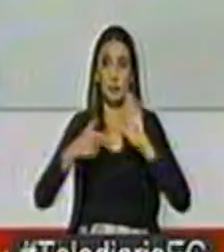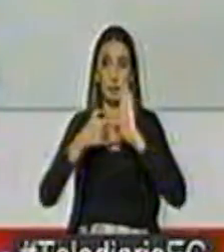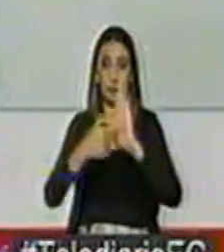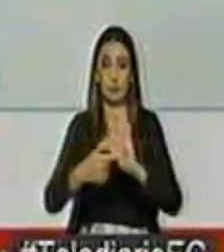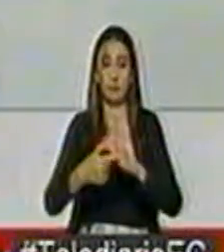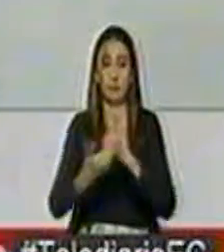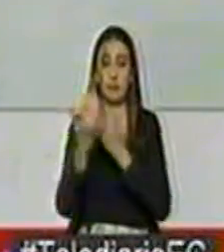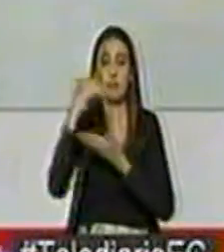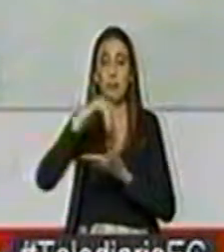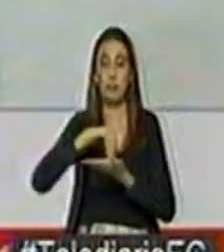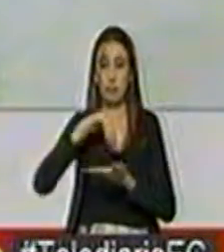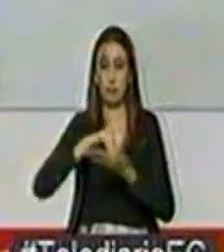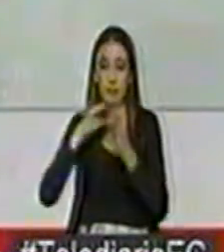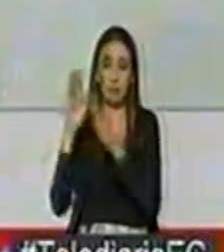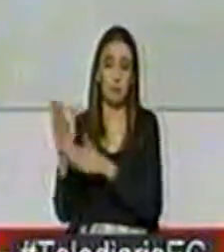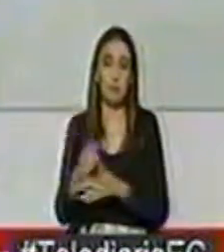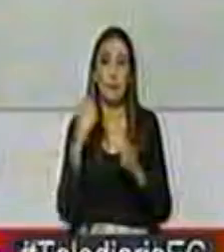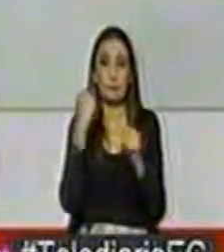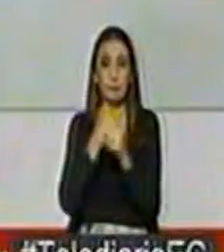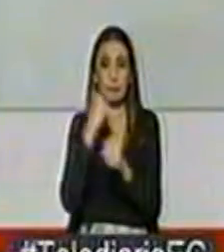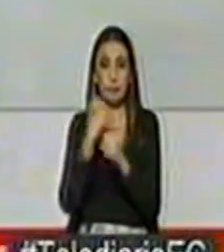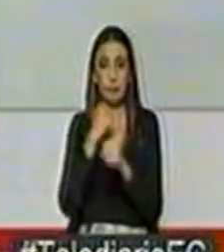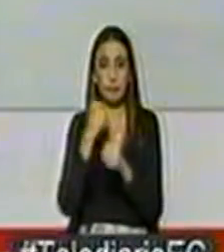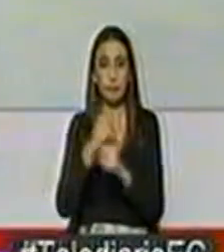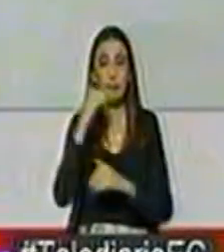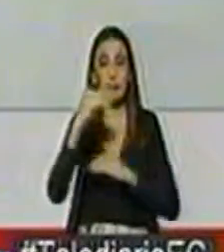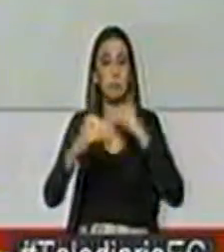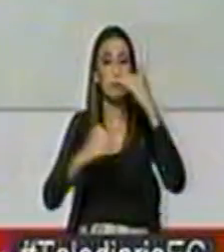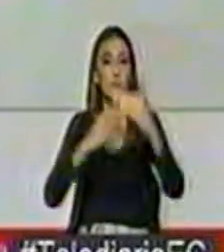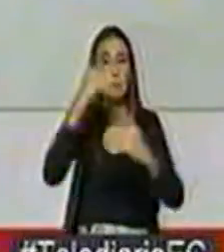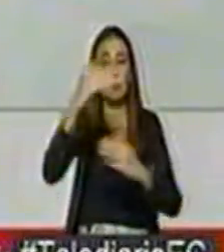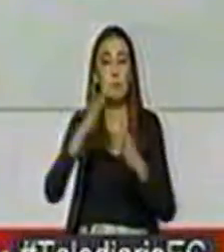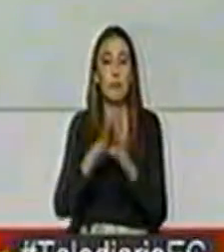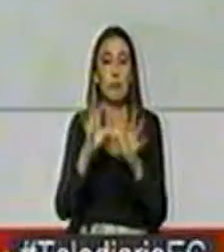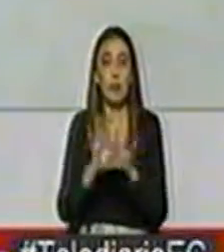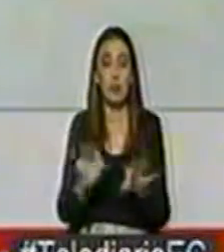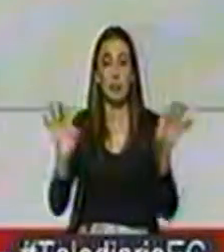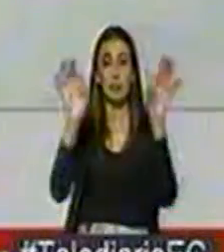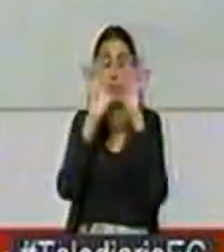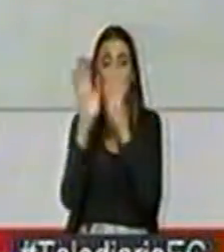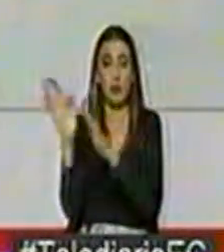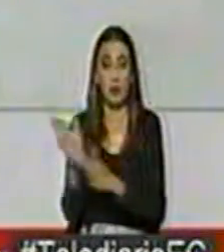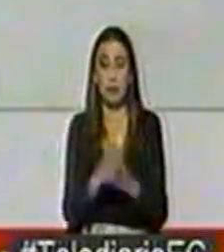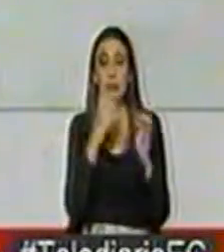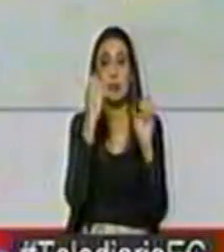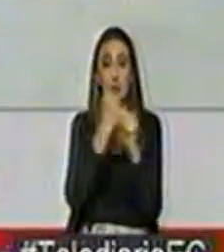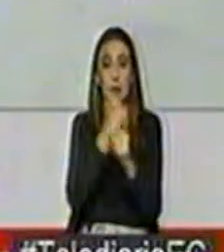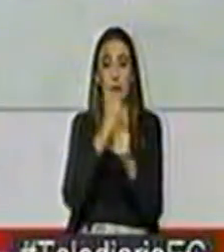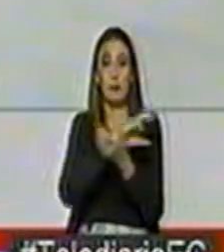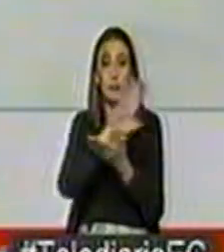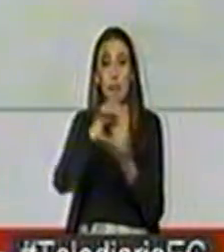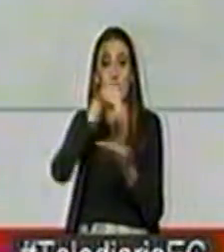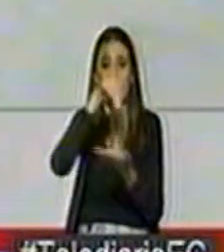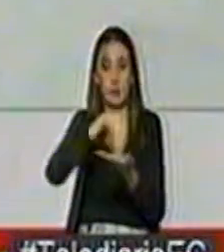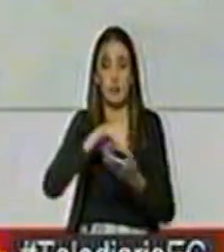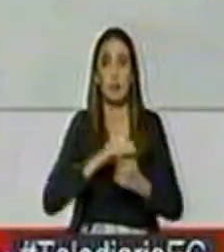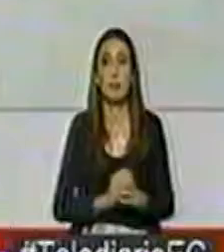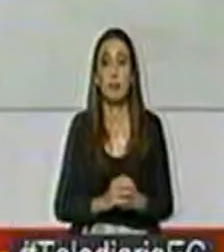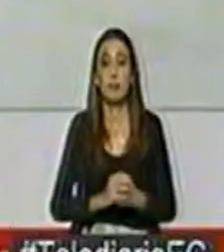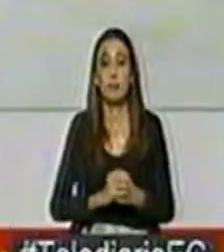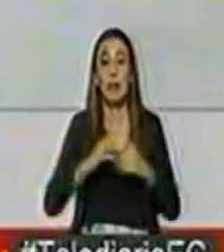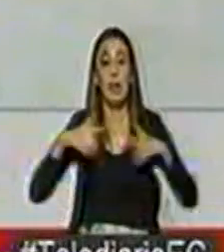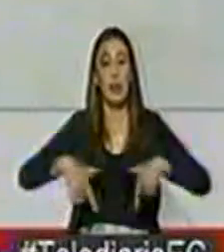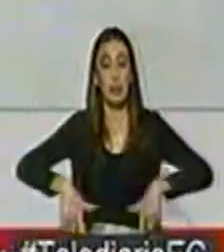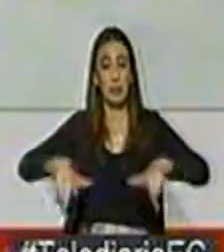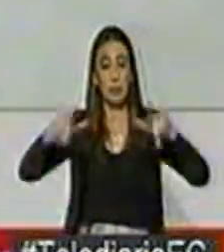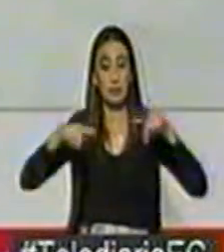ha anunciado los temas de trabajo durante este gabinete ampliado que se lleva a cabo en esta ciudad manabita. Hemos escuchado al jefe de Estado que